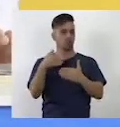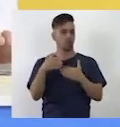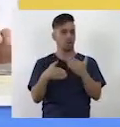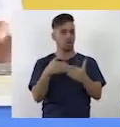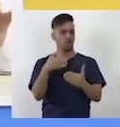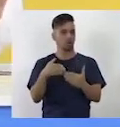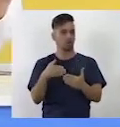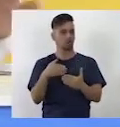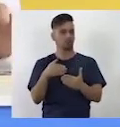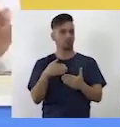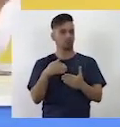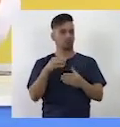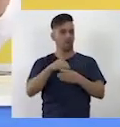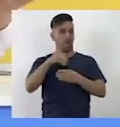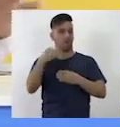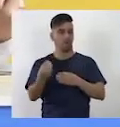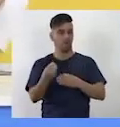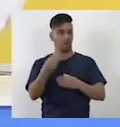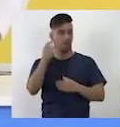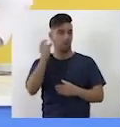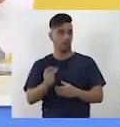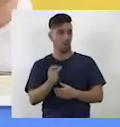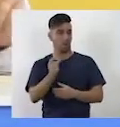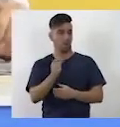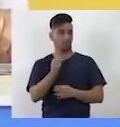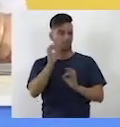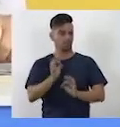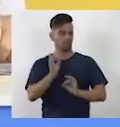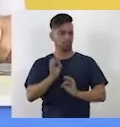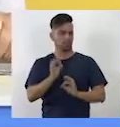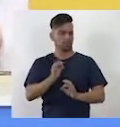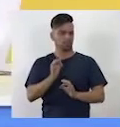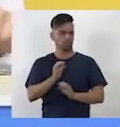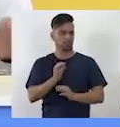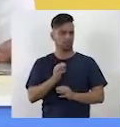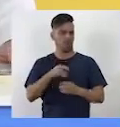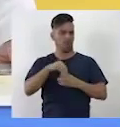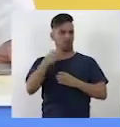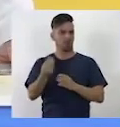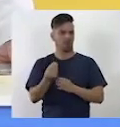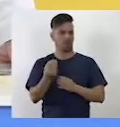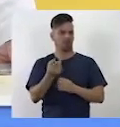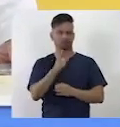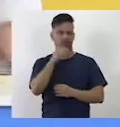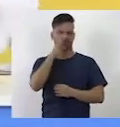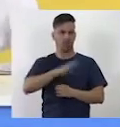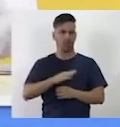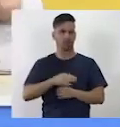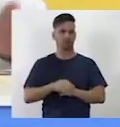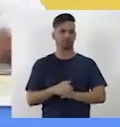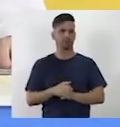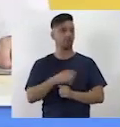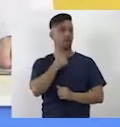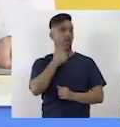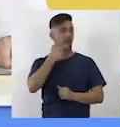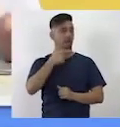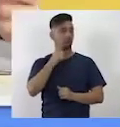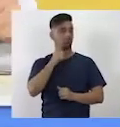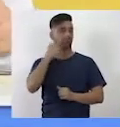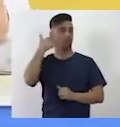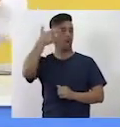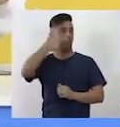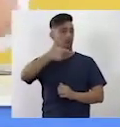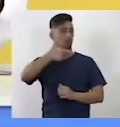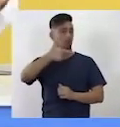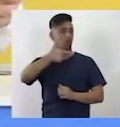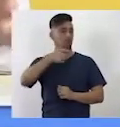sin la acción de ningún agente externo permanente porque mira la combustión de la gasolina que es una mezcla de sustancia química que